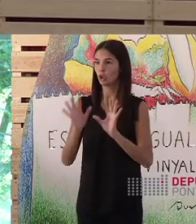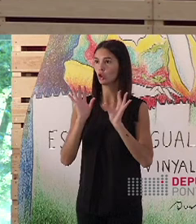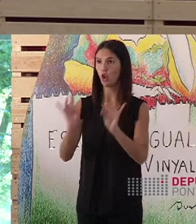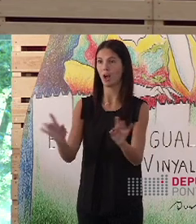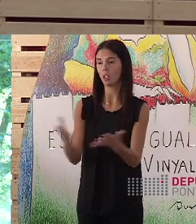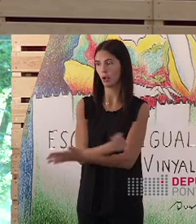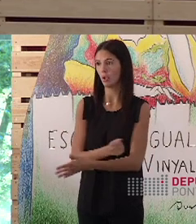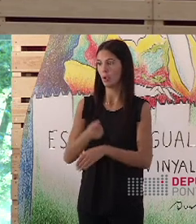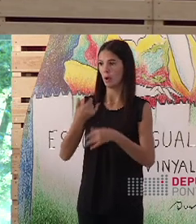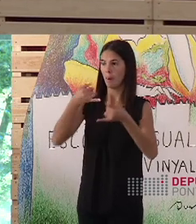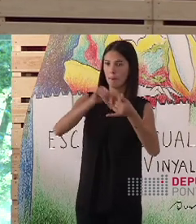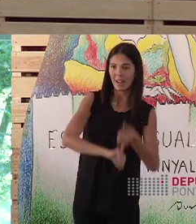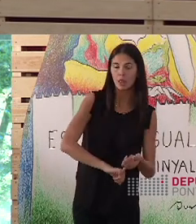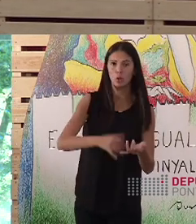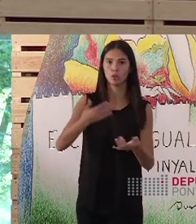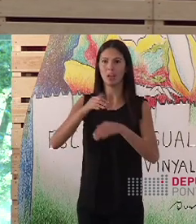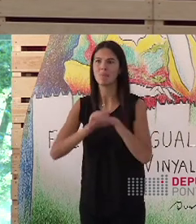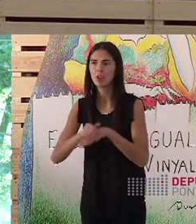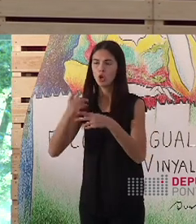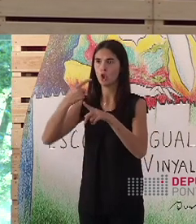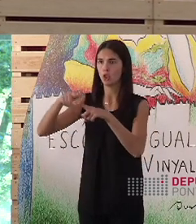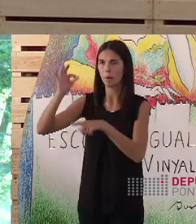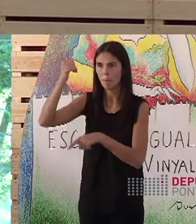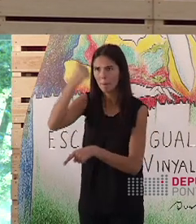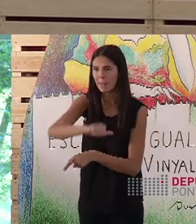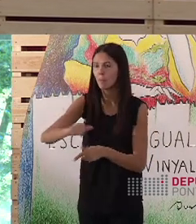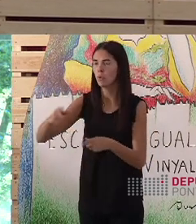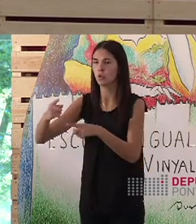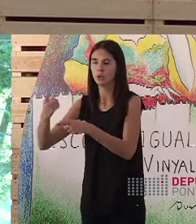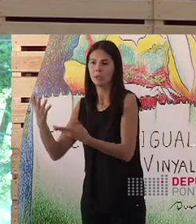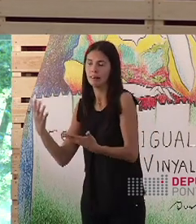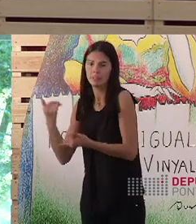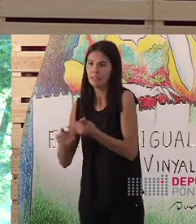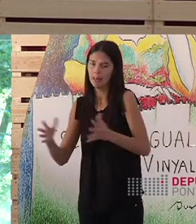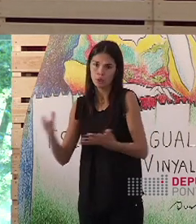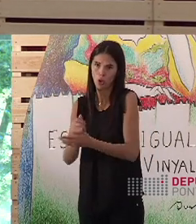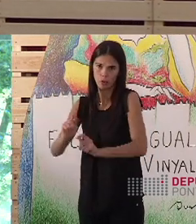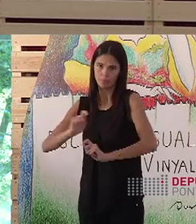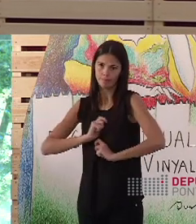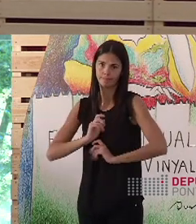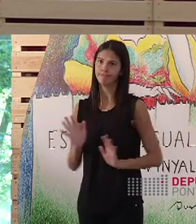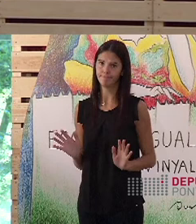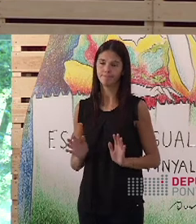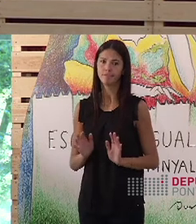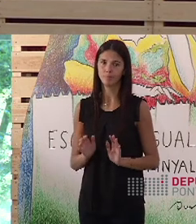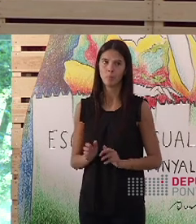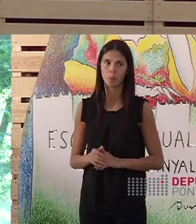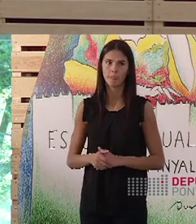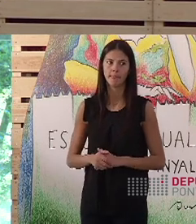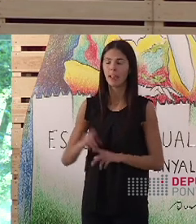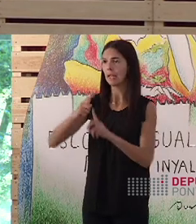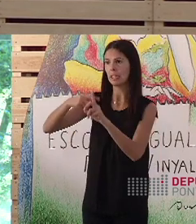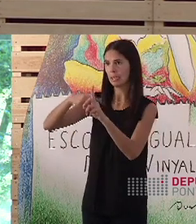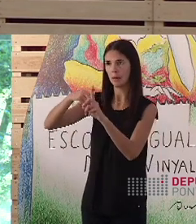e amigos e primos e, bueno, en fin, nos toca a todas. E a todos os estamentos,